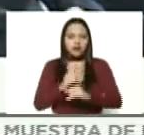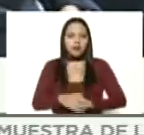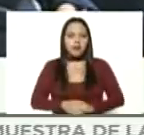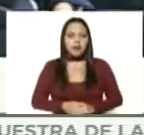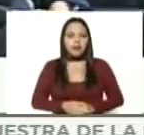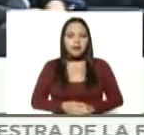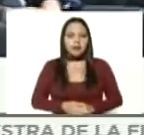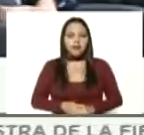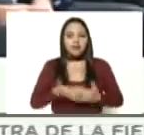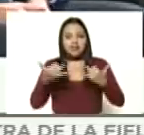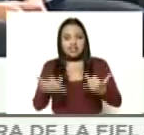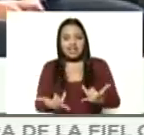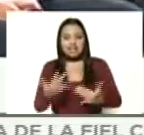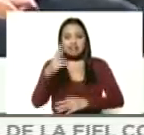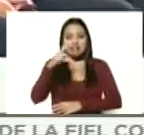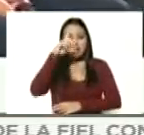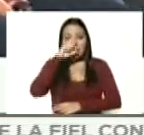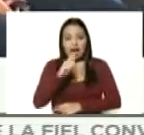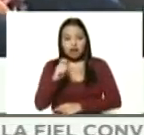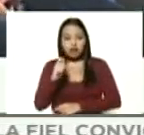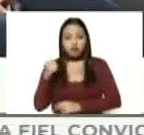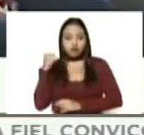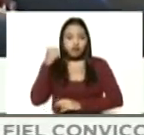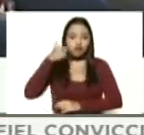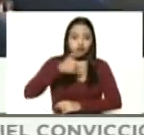Ya teníamos tres años